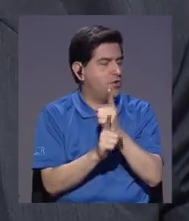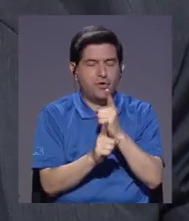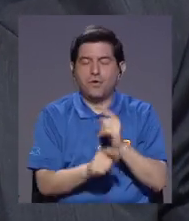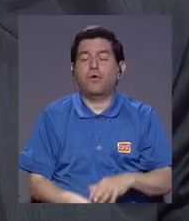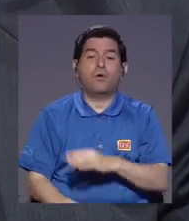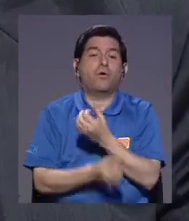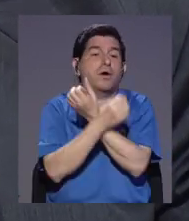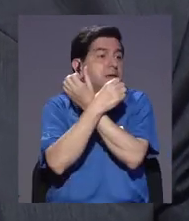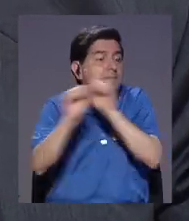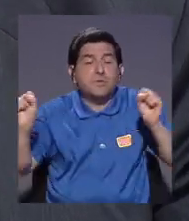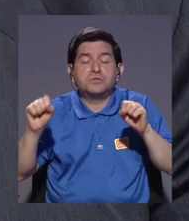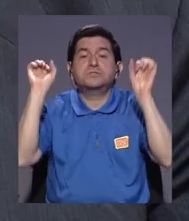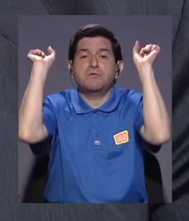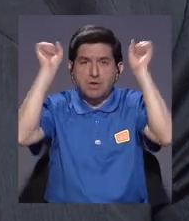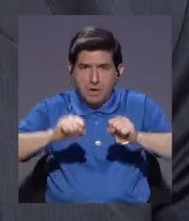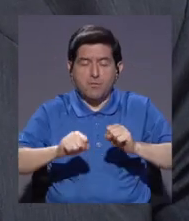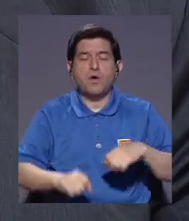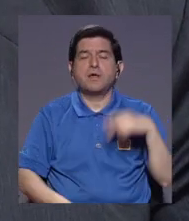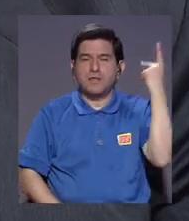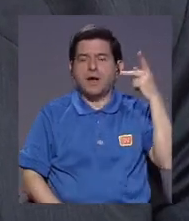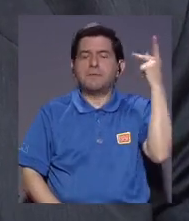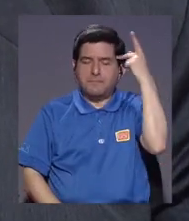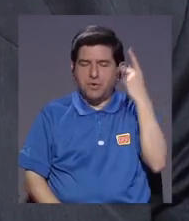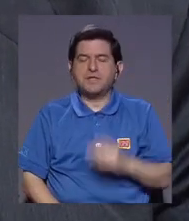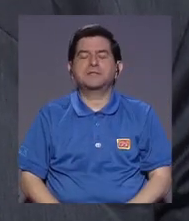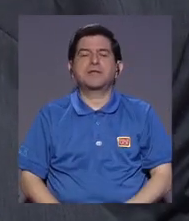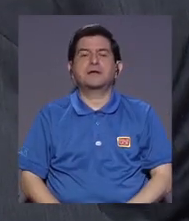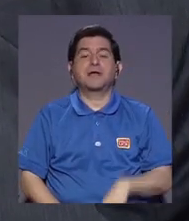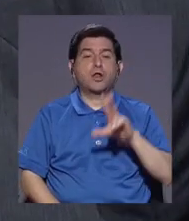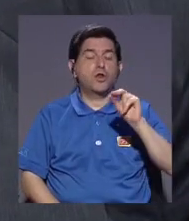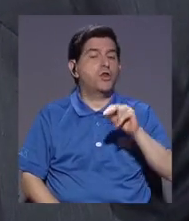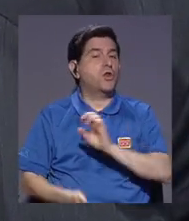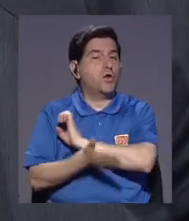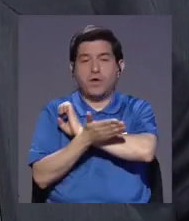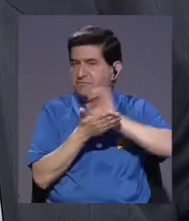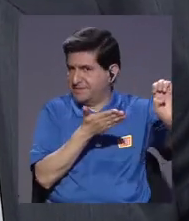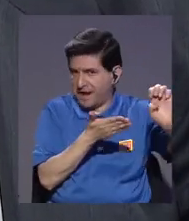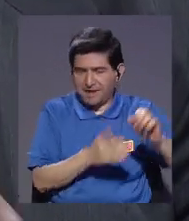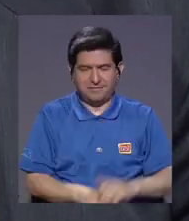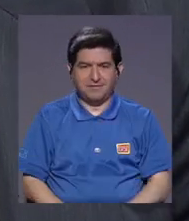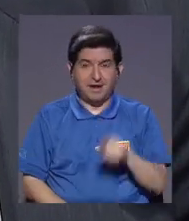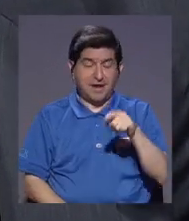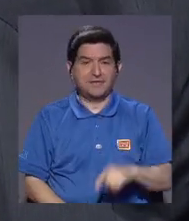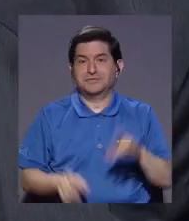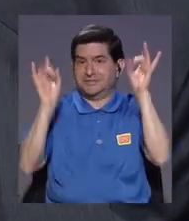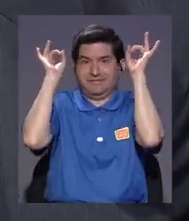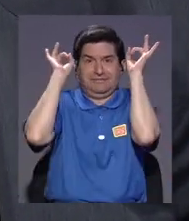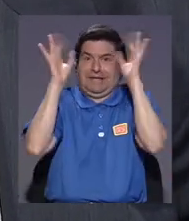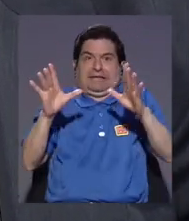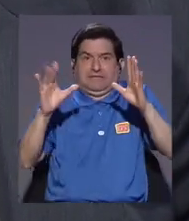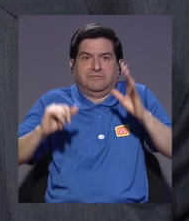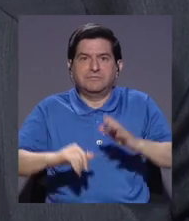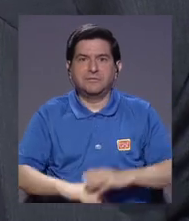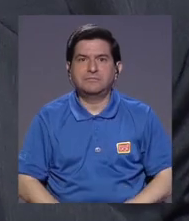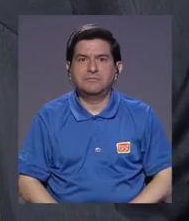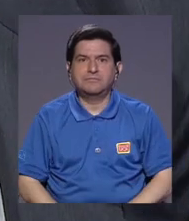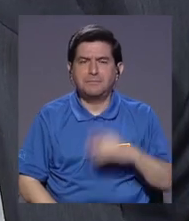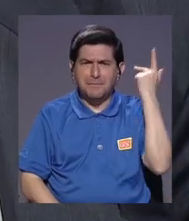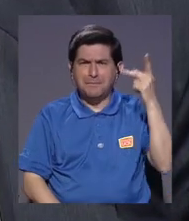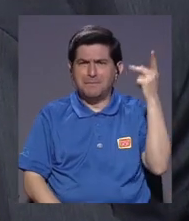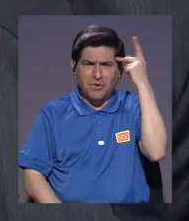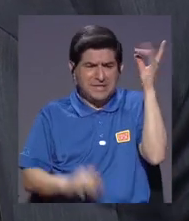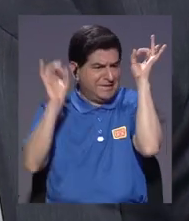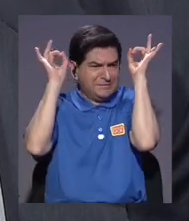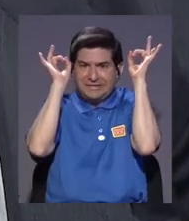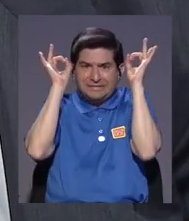imposible se vuelva políticamente inevitable o sea esto es diabólico esto